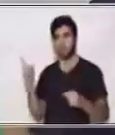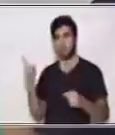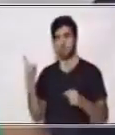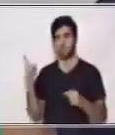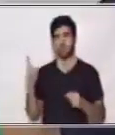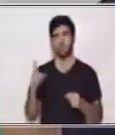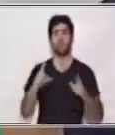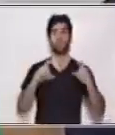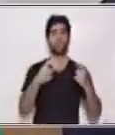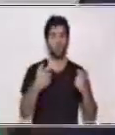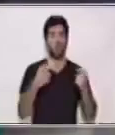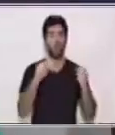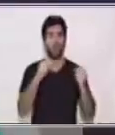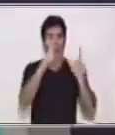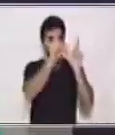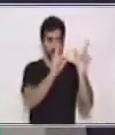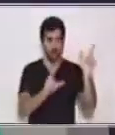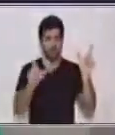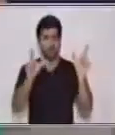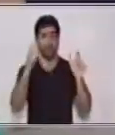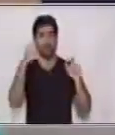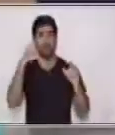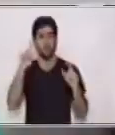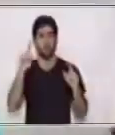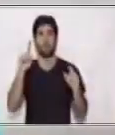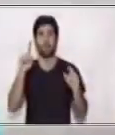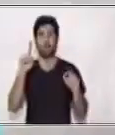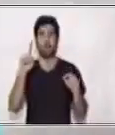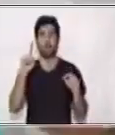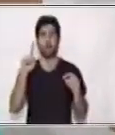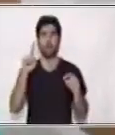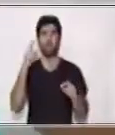segundo más el cuadrado del segundo. Lo desarrollamos.